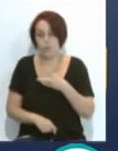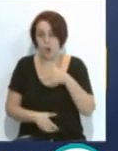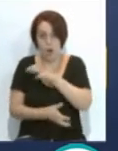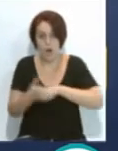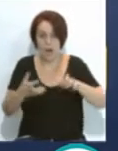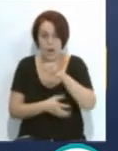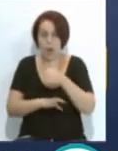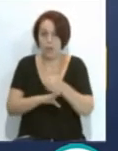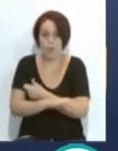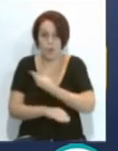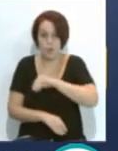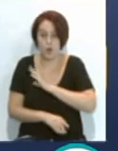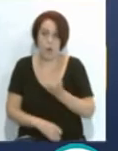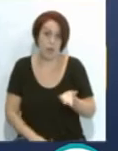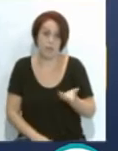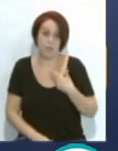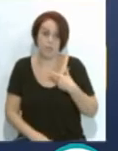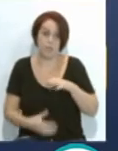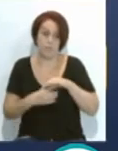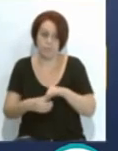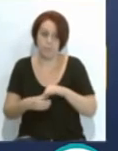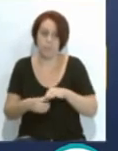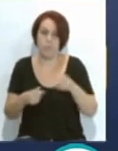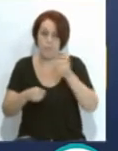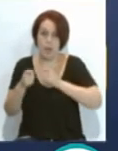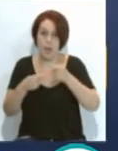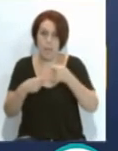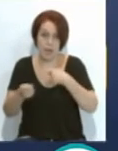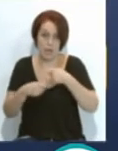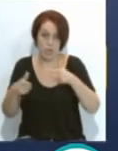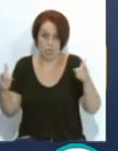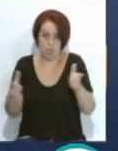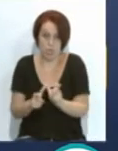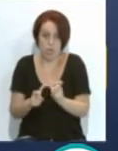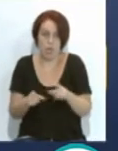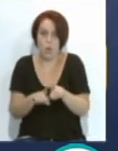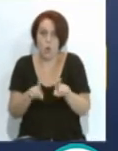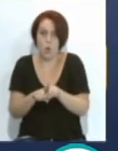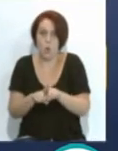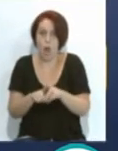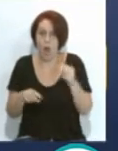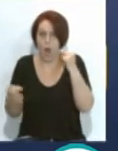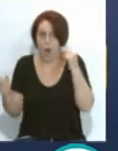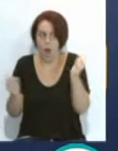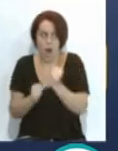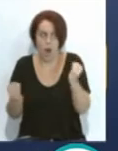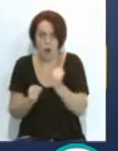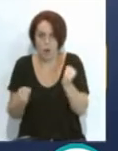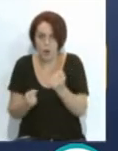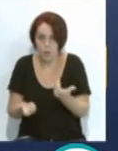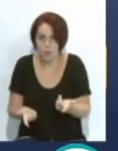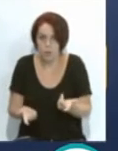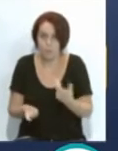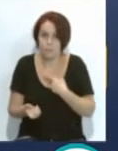parecido en cuanto a la bajada del mercado en general y se produce un modo pánico. La liga se han bajado